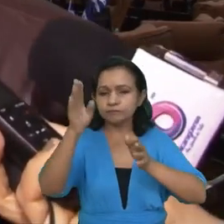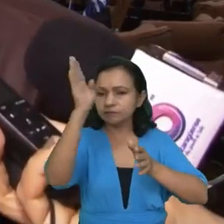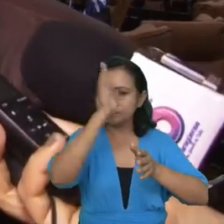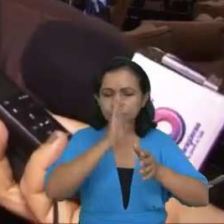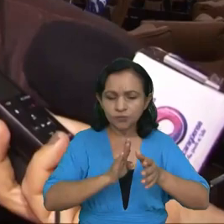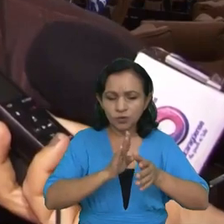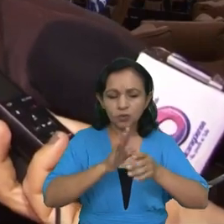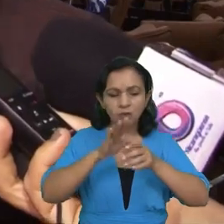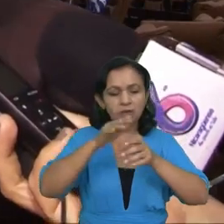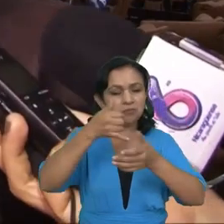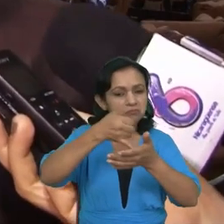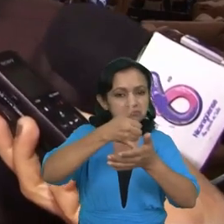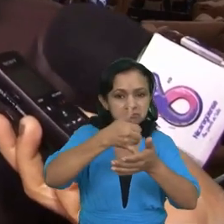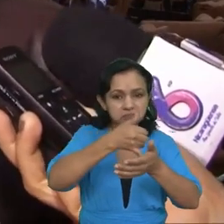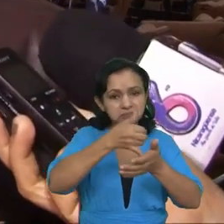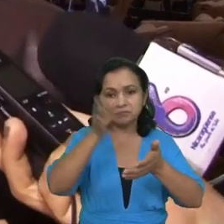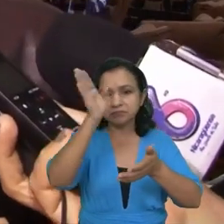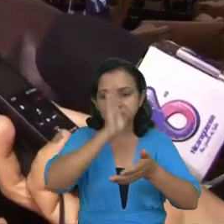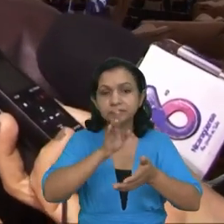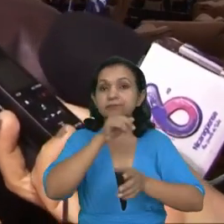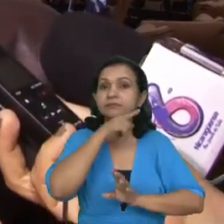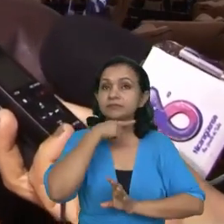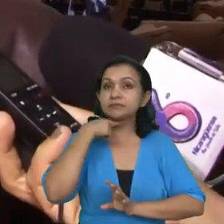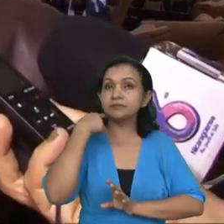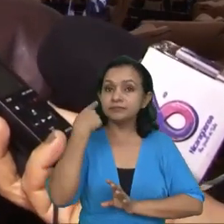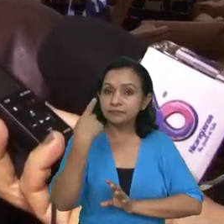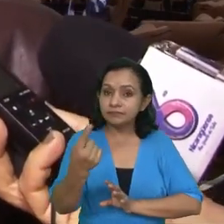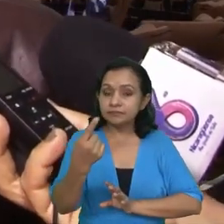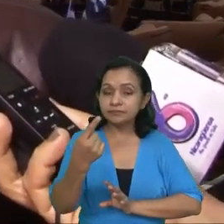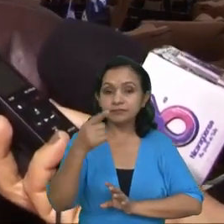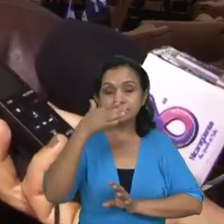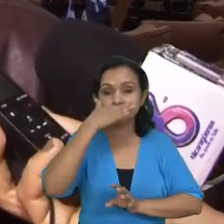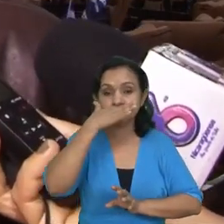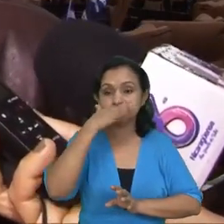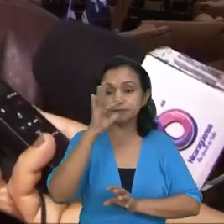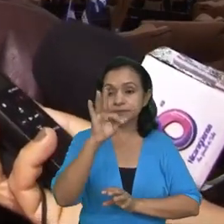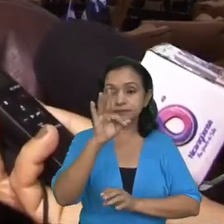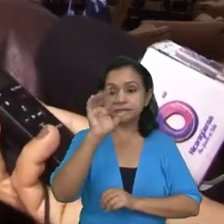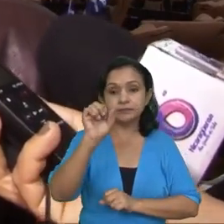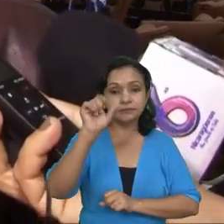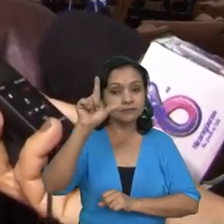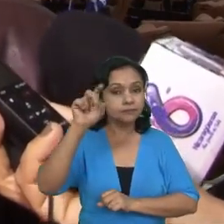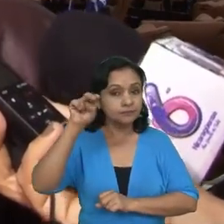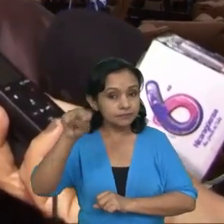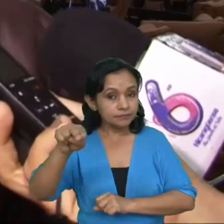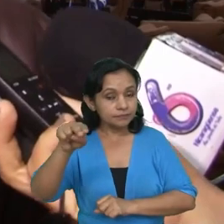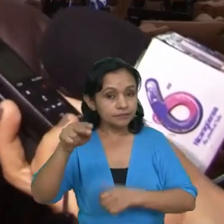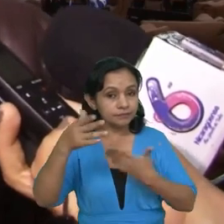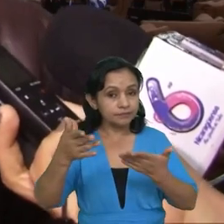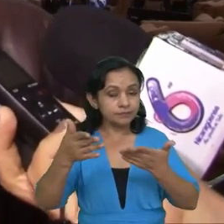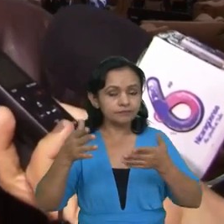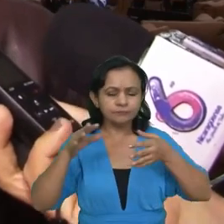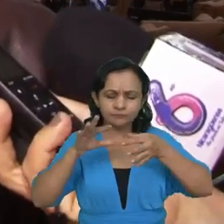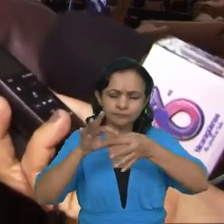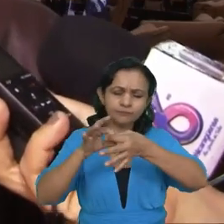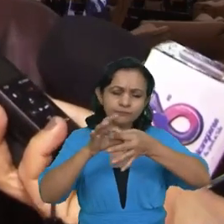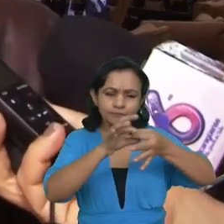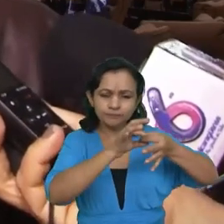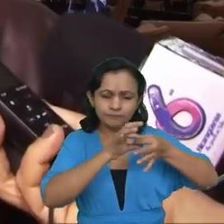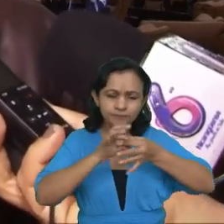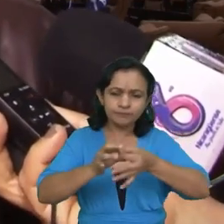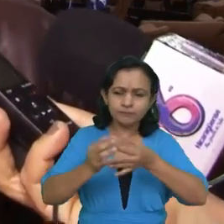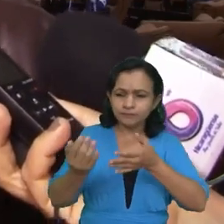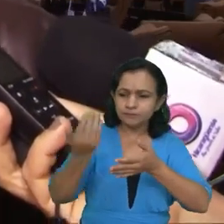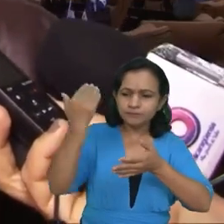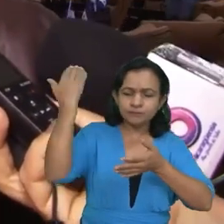vencido' y eso es una realidad el frente sandinista de liberación nacional y su unidad monolítica es